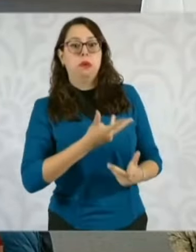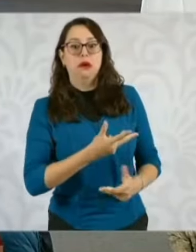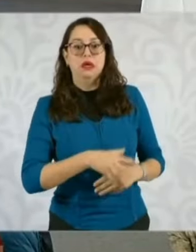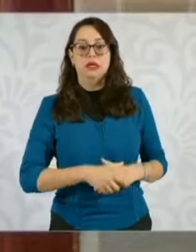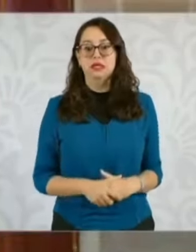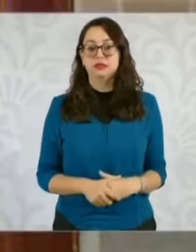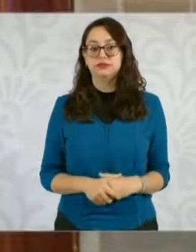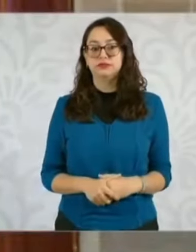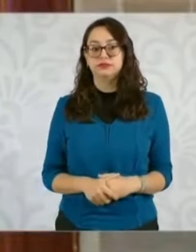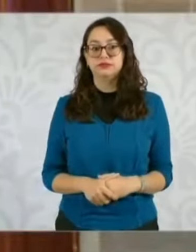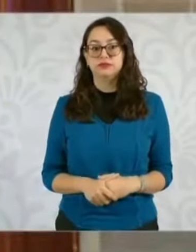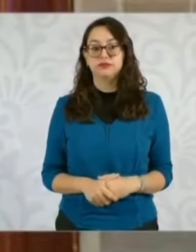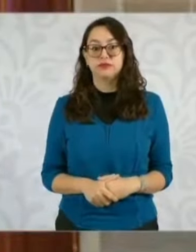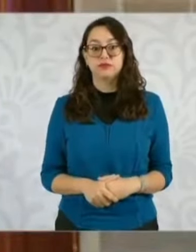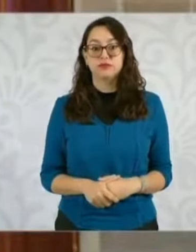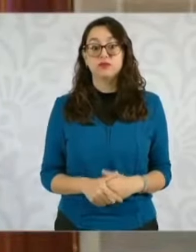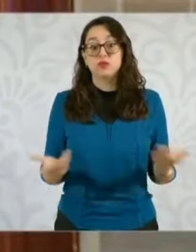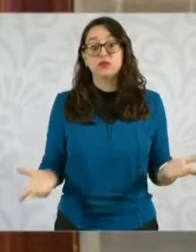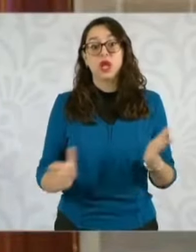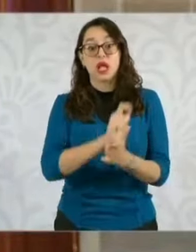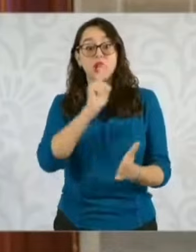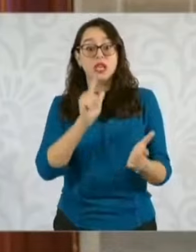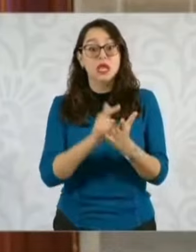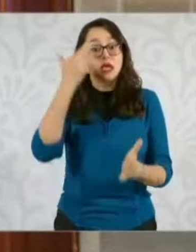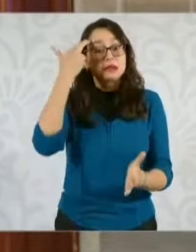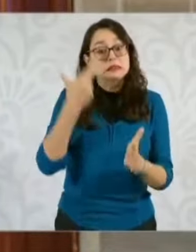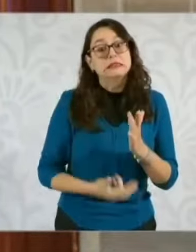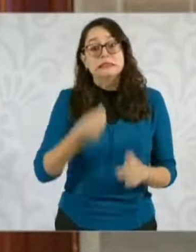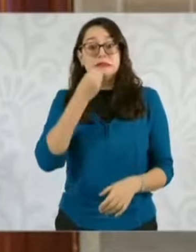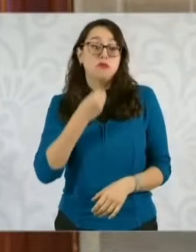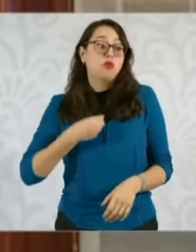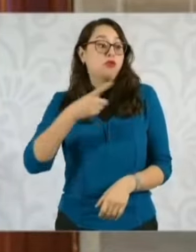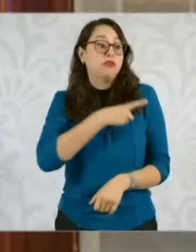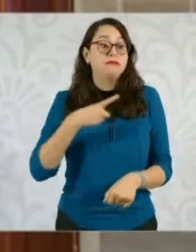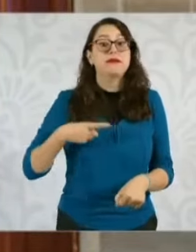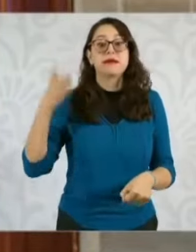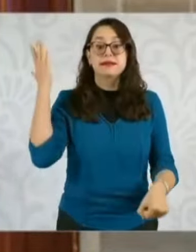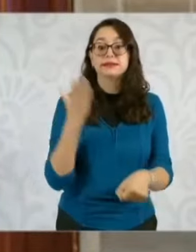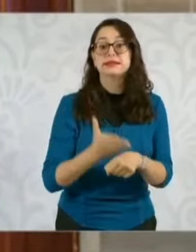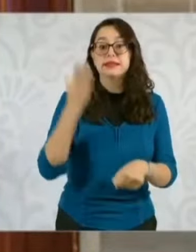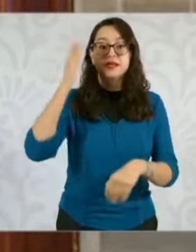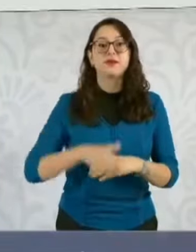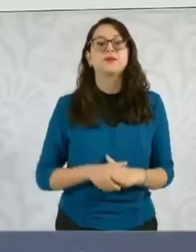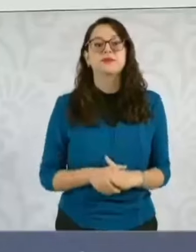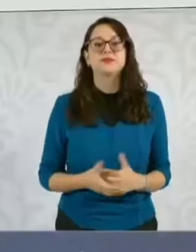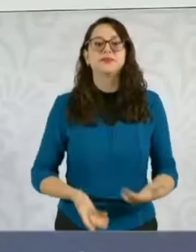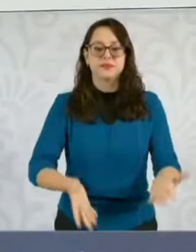Soy partidario de quien infrinja la ley y debe asumir las consecuencias. Adelante.